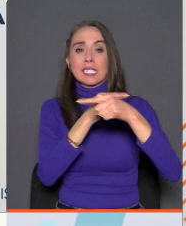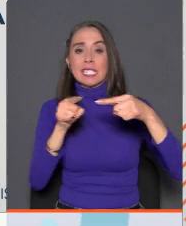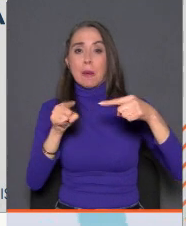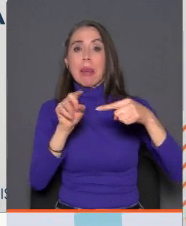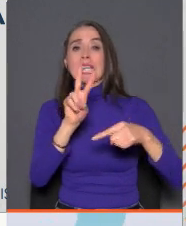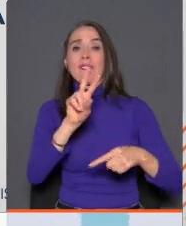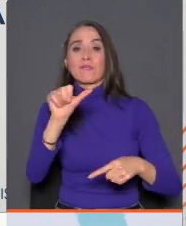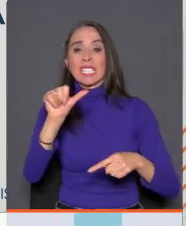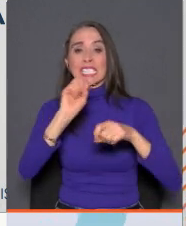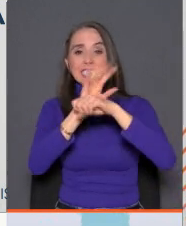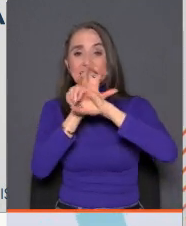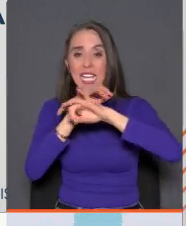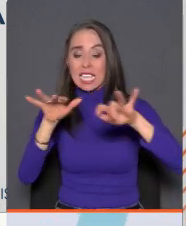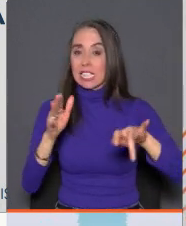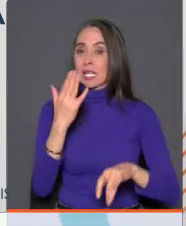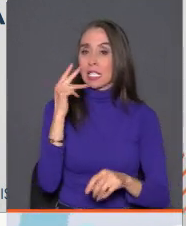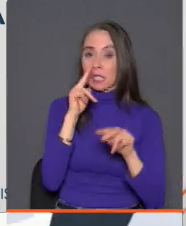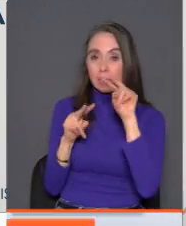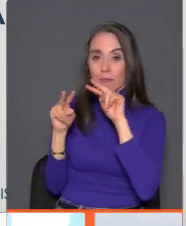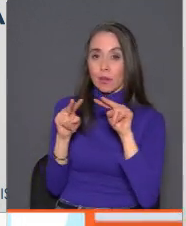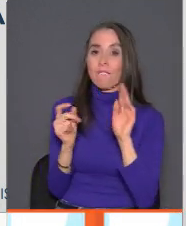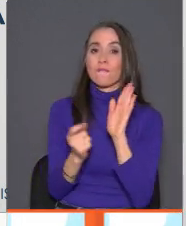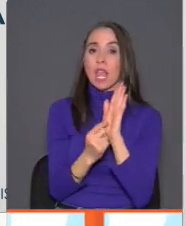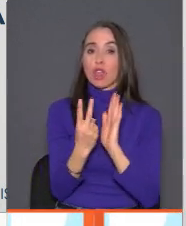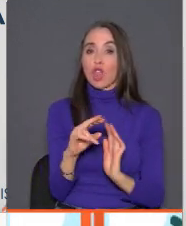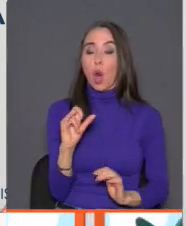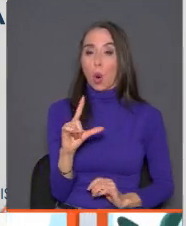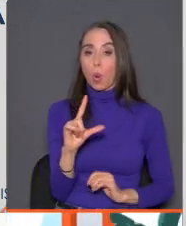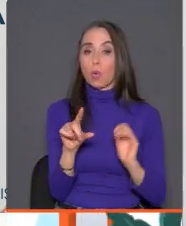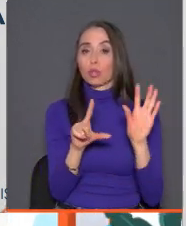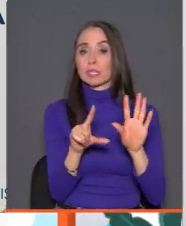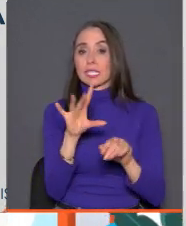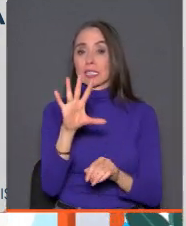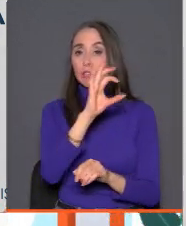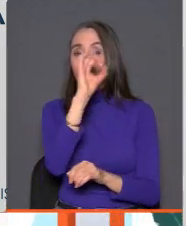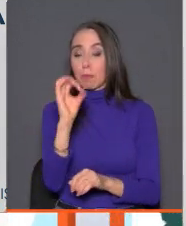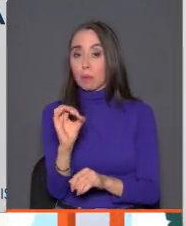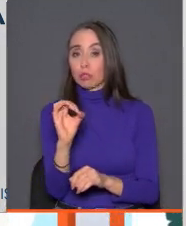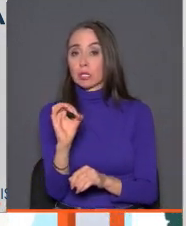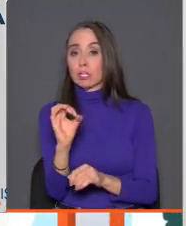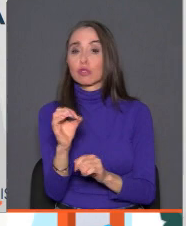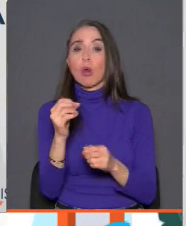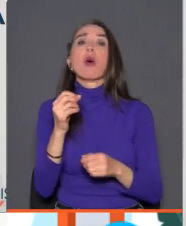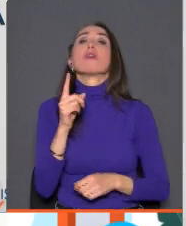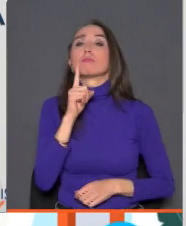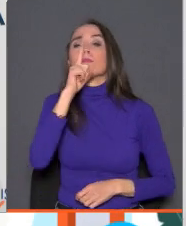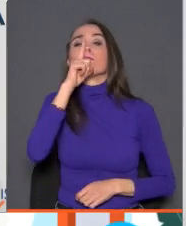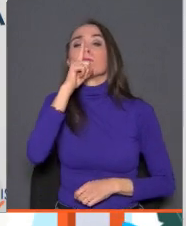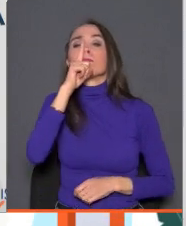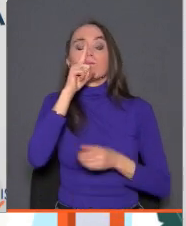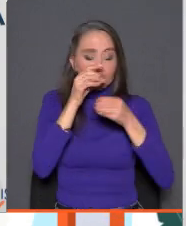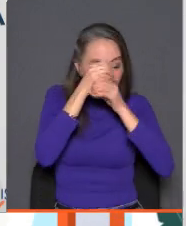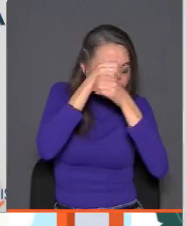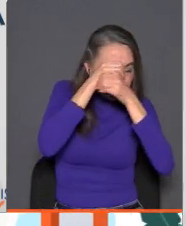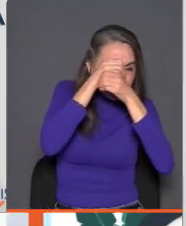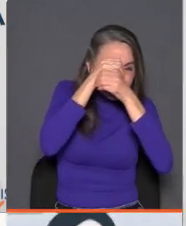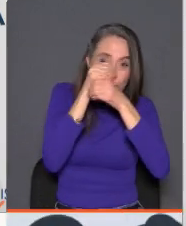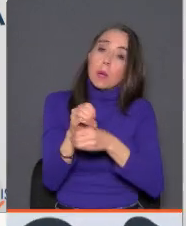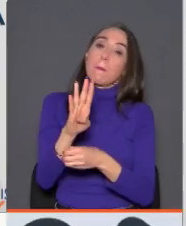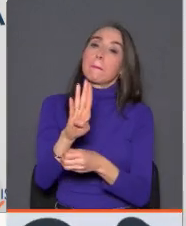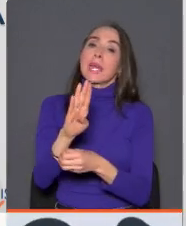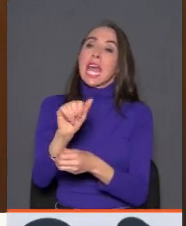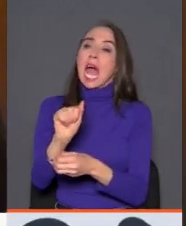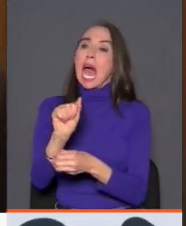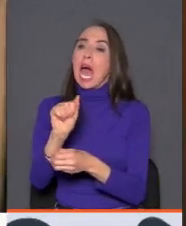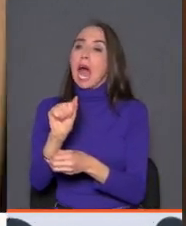26, la última analizada al 2 de julio, el 75% de las muestras corresponden a